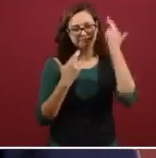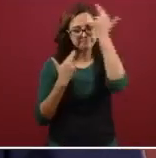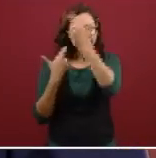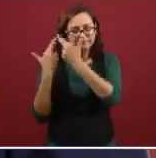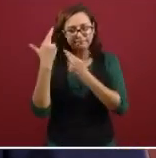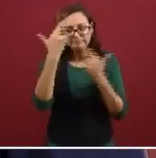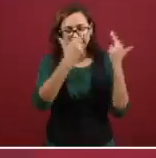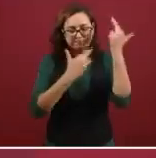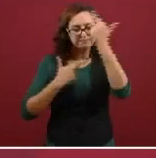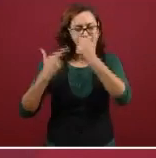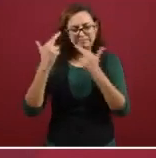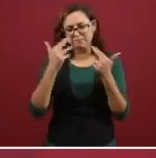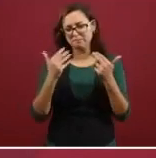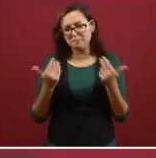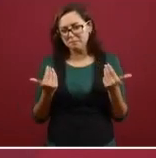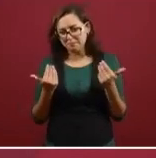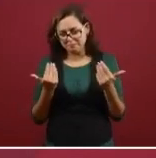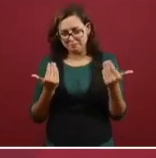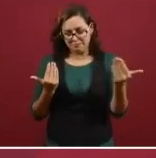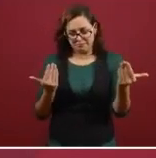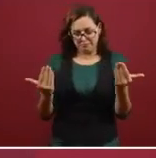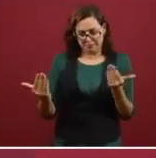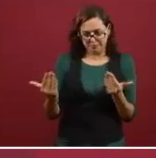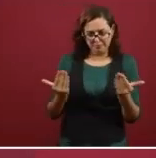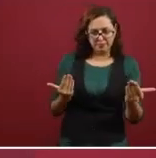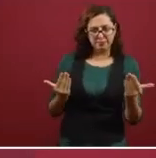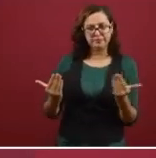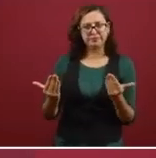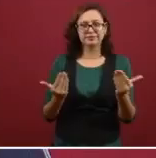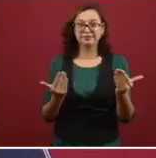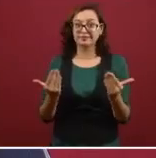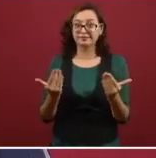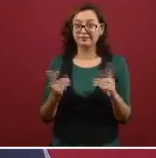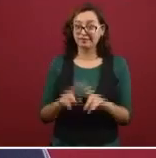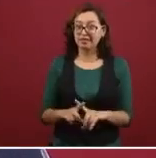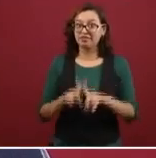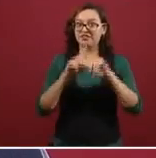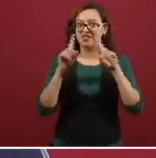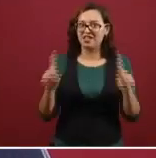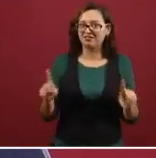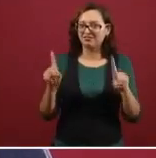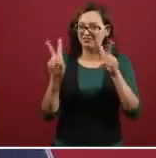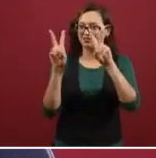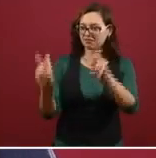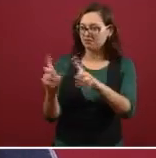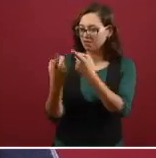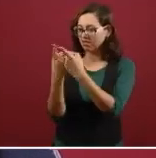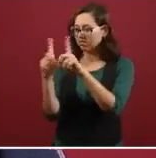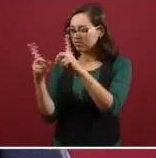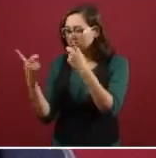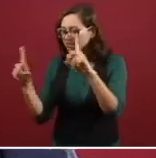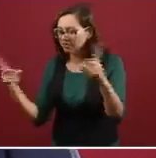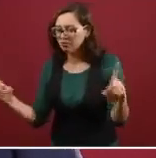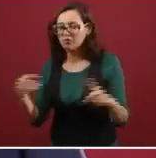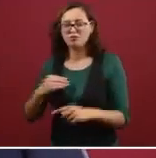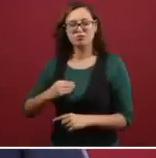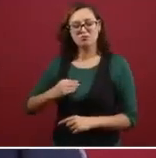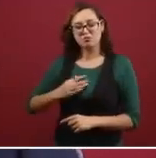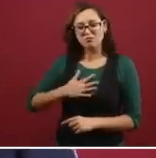para medir el desarrollo, el bienestar, a